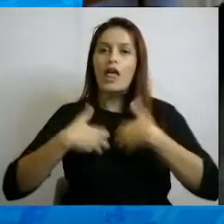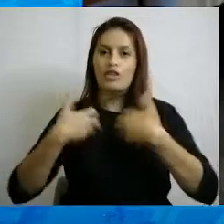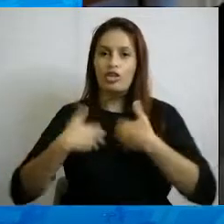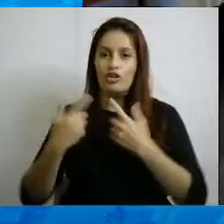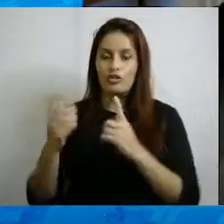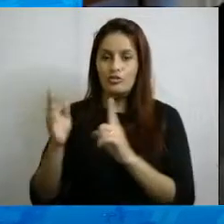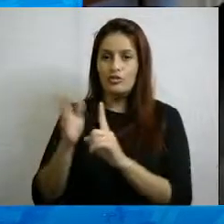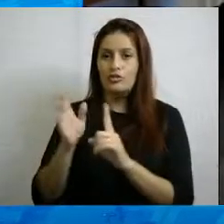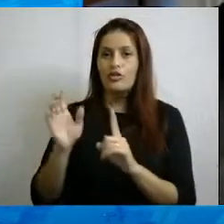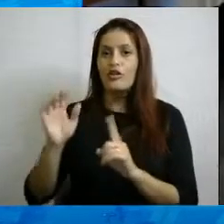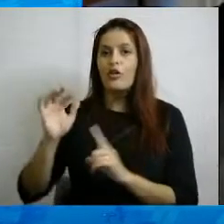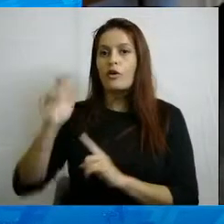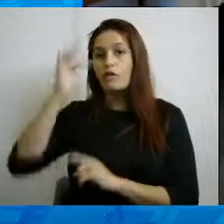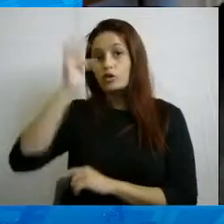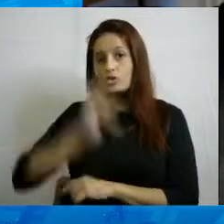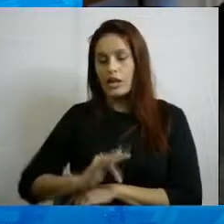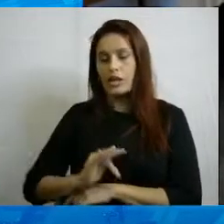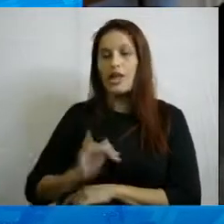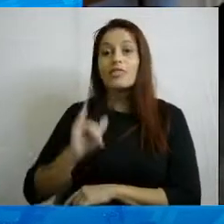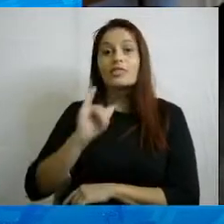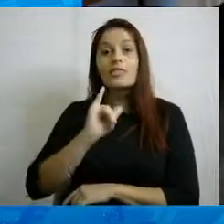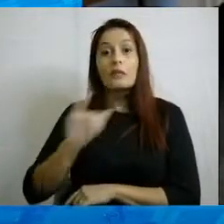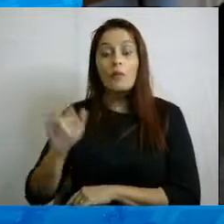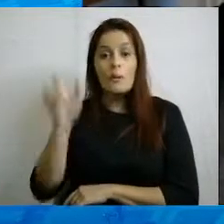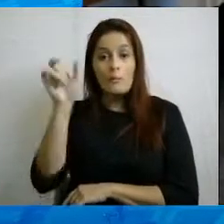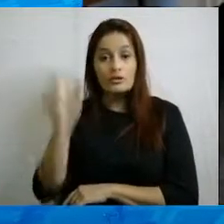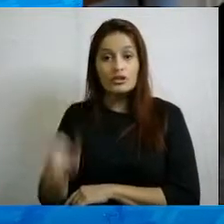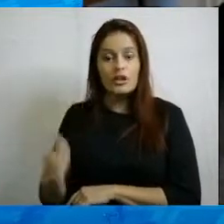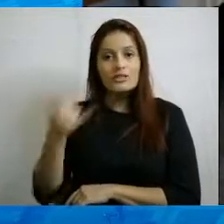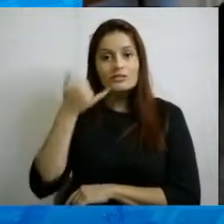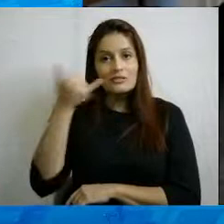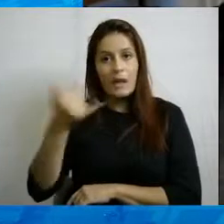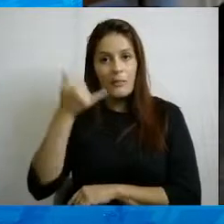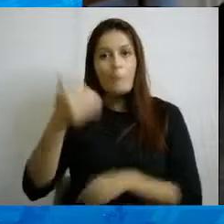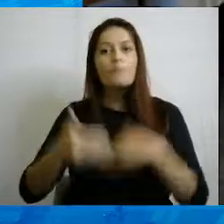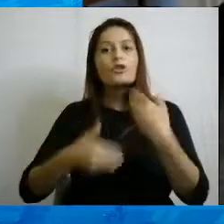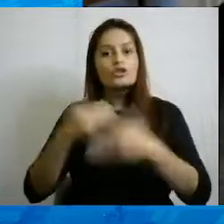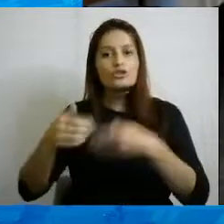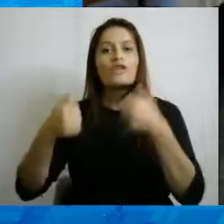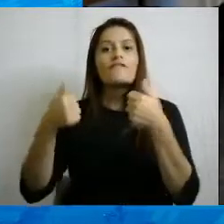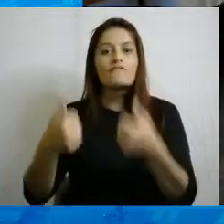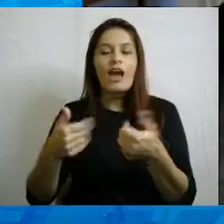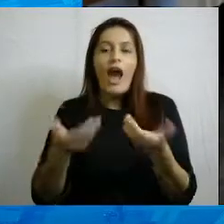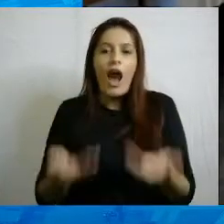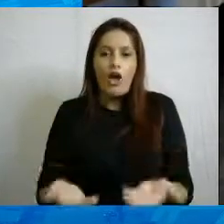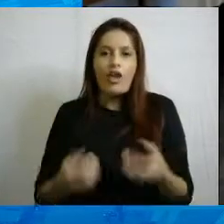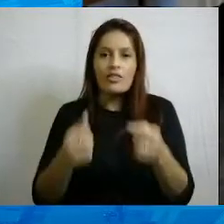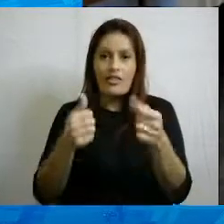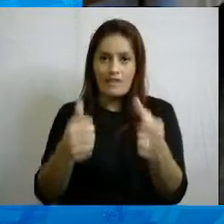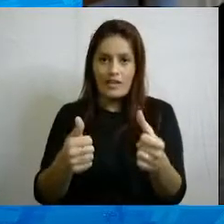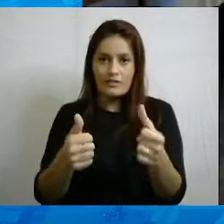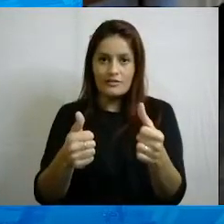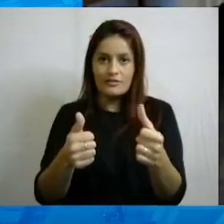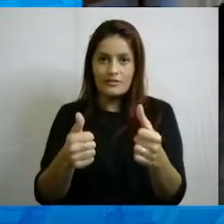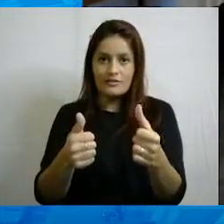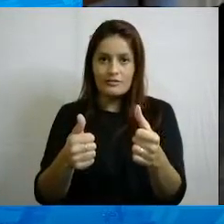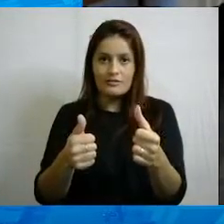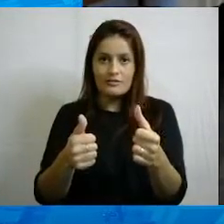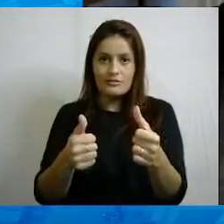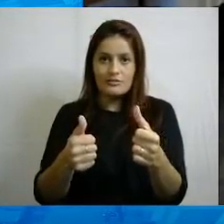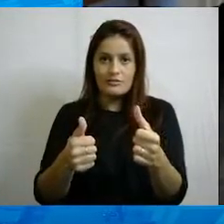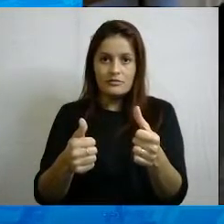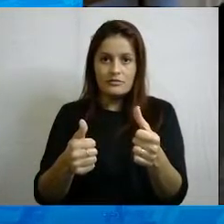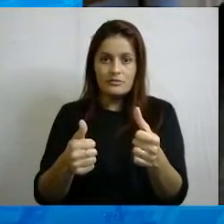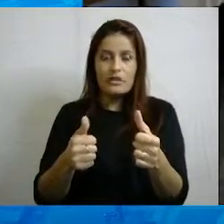funcionarios. Luego, la persona interesada, que es don Grimaldo, hizo el proceso bien y está bien. O sea, hizo la solicitud